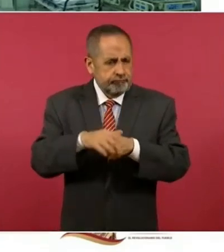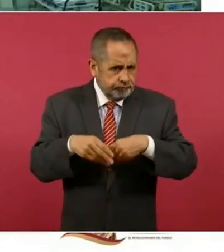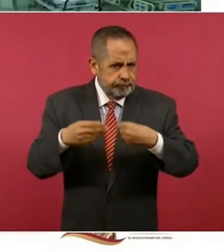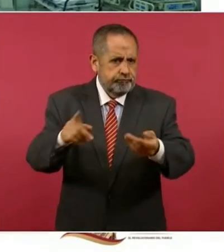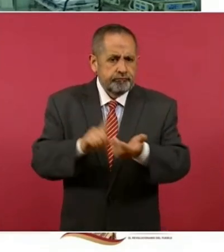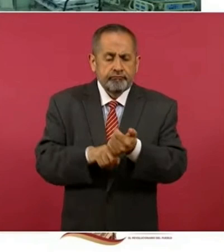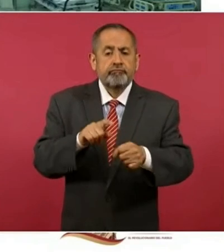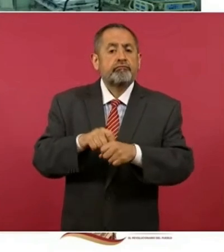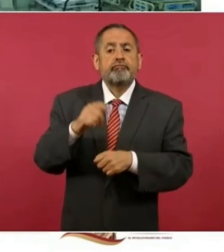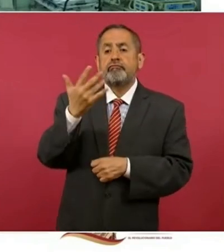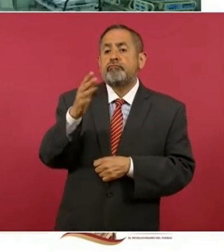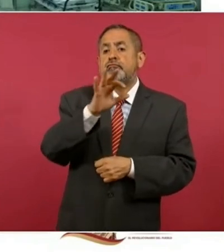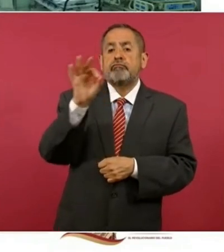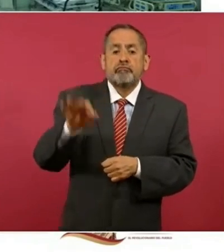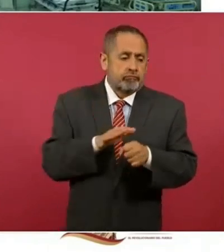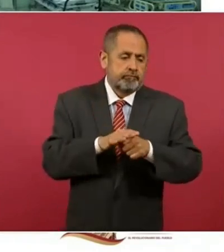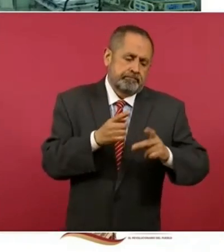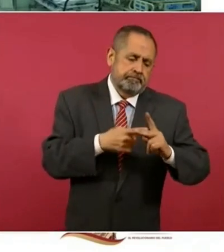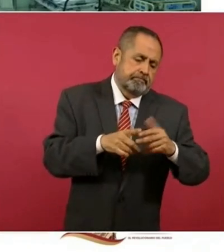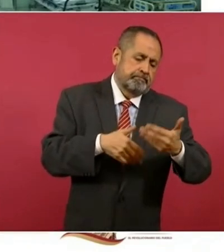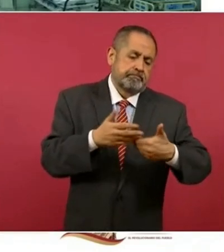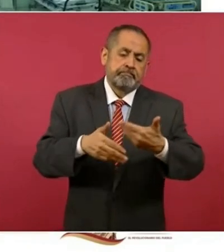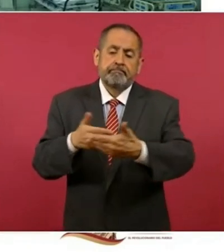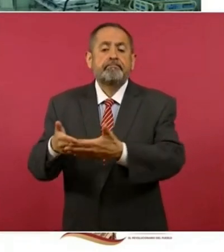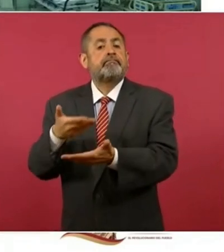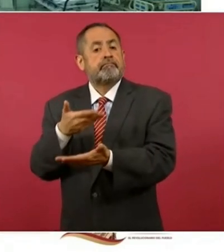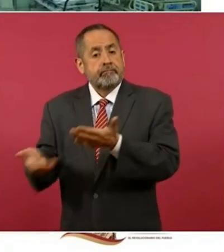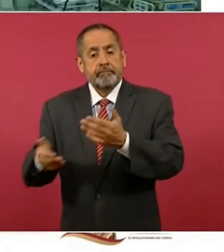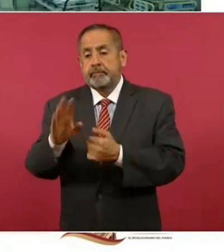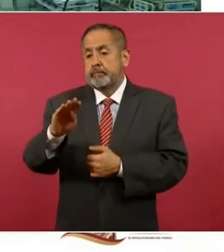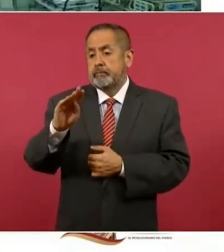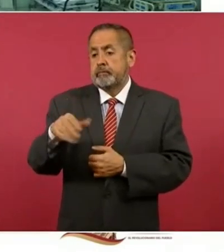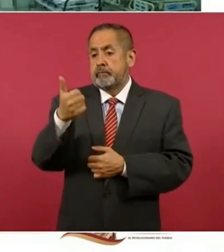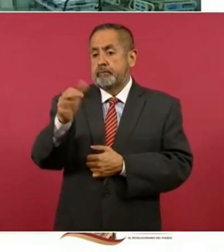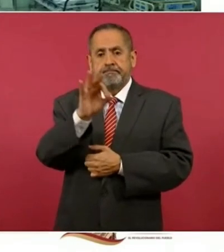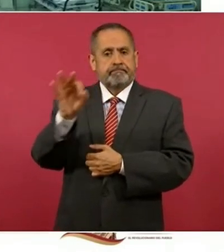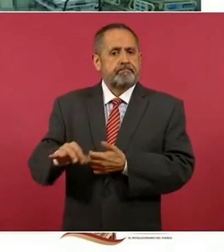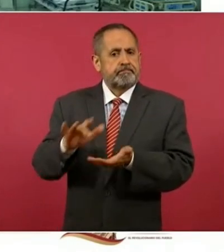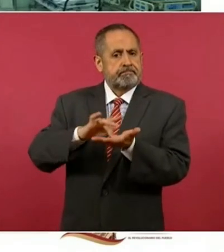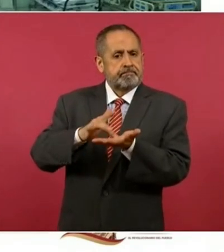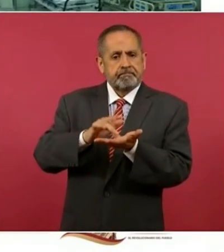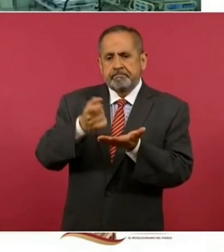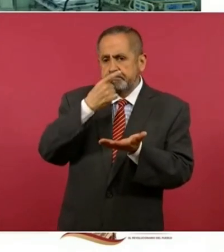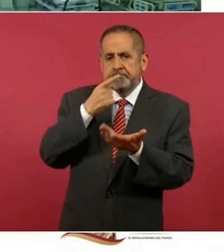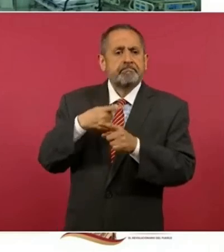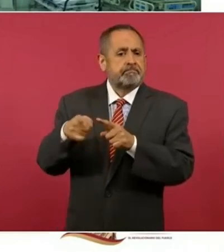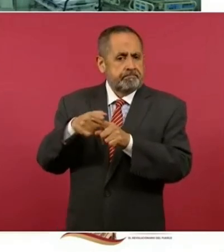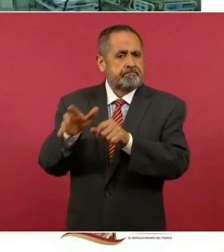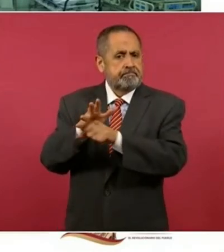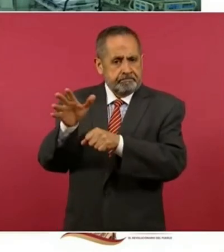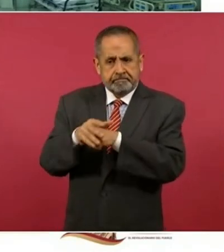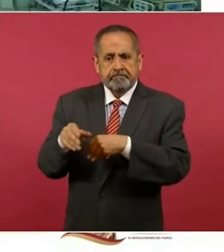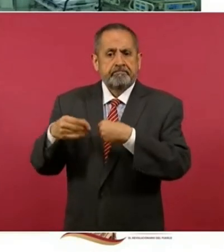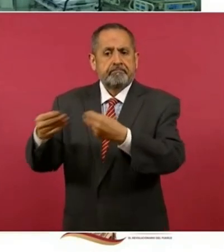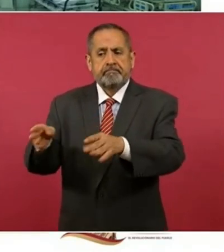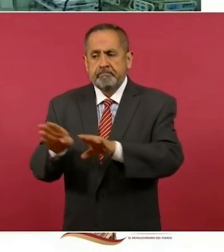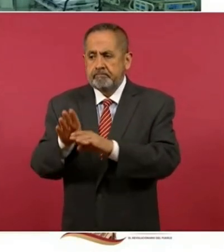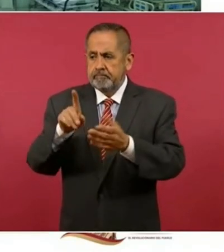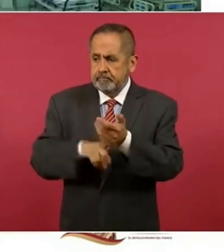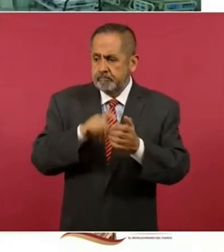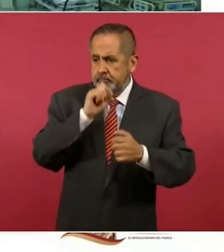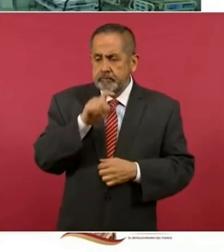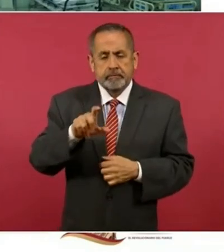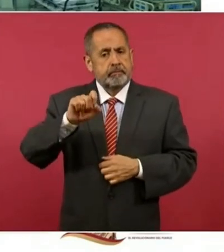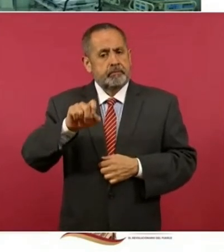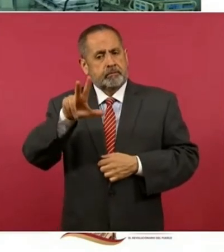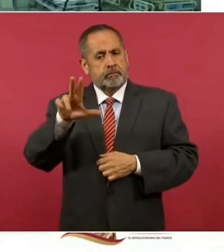en 50% del abasto de medicamentos, hoy está el 96%, y también la actividad reporta un incremento de 28%